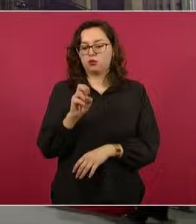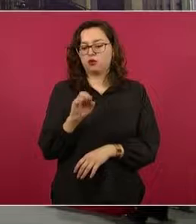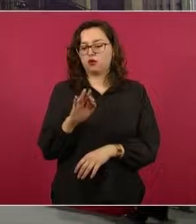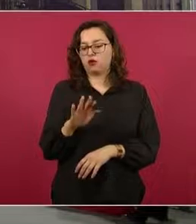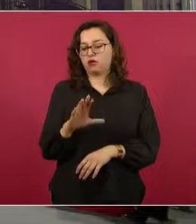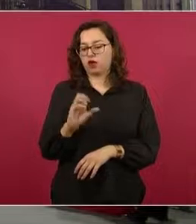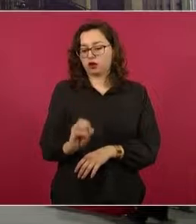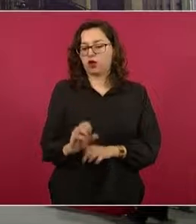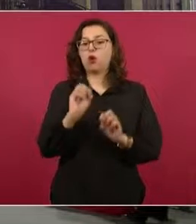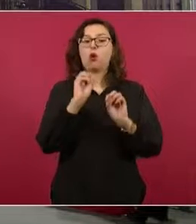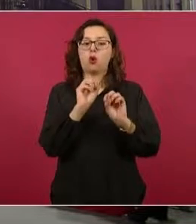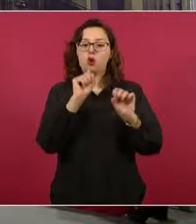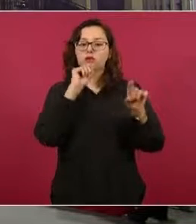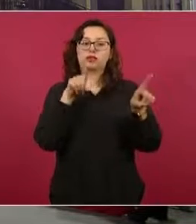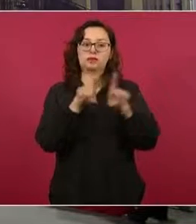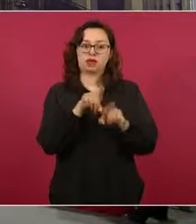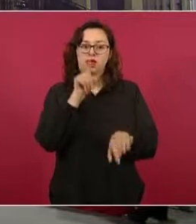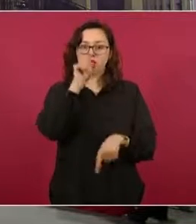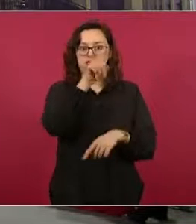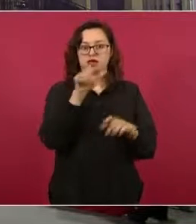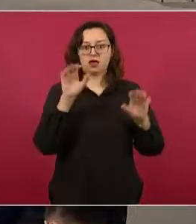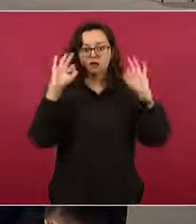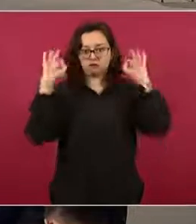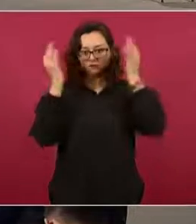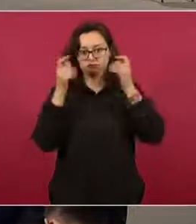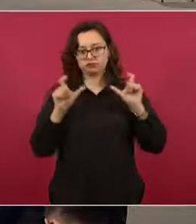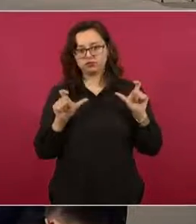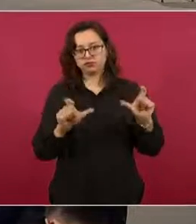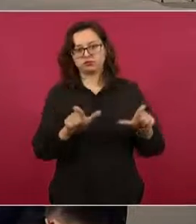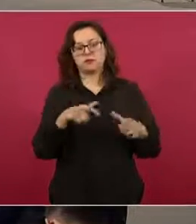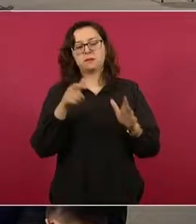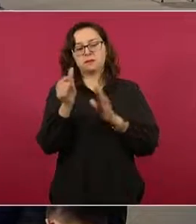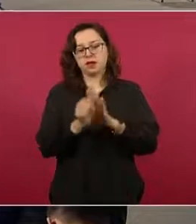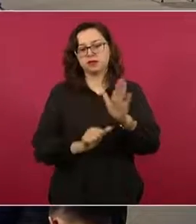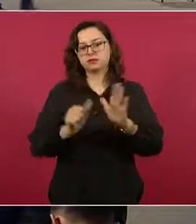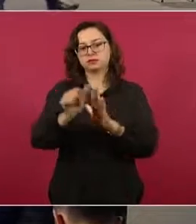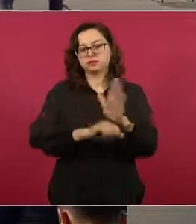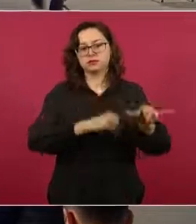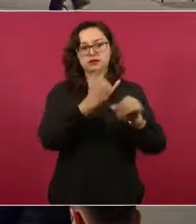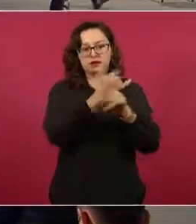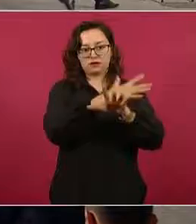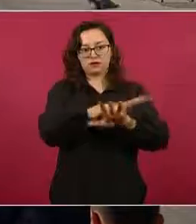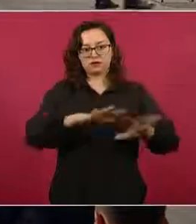consulados esta información que se publica mes con mes. Muchas gracias.